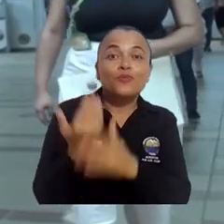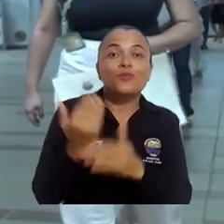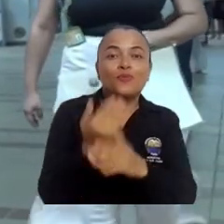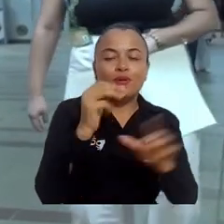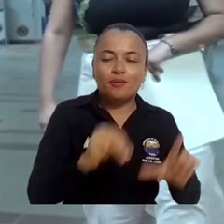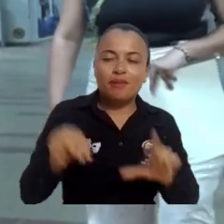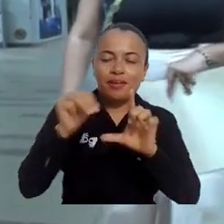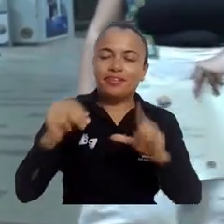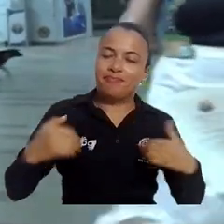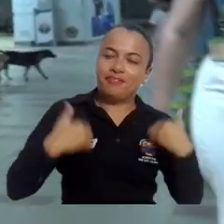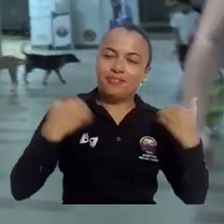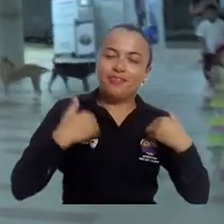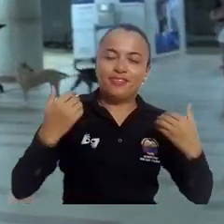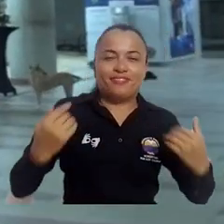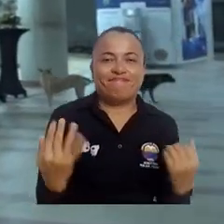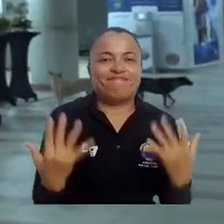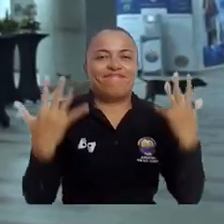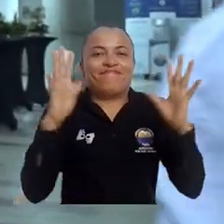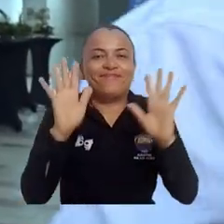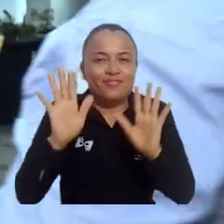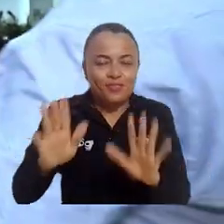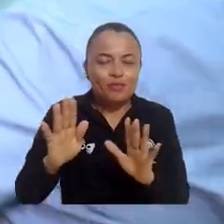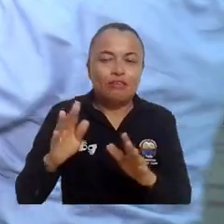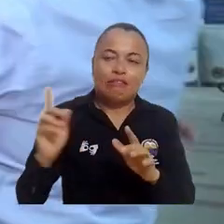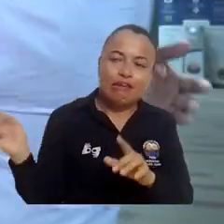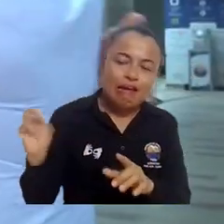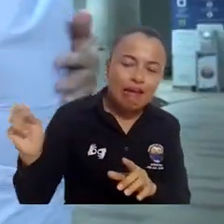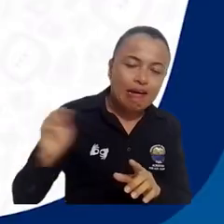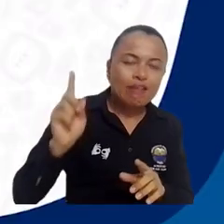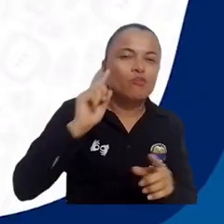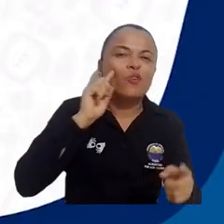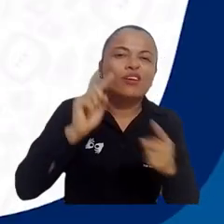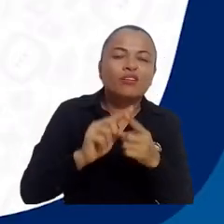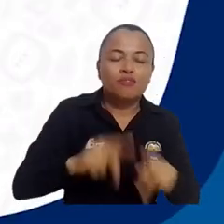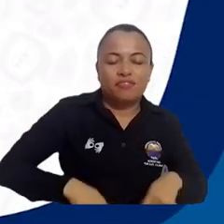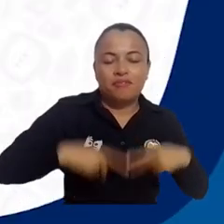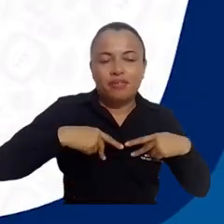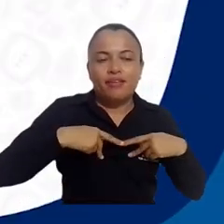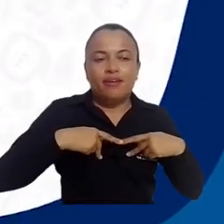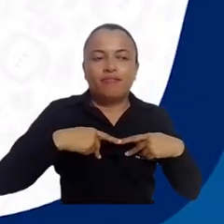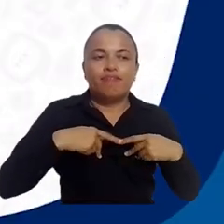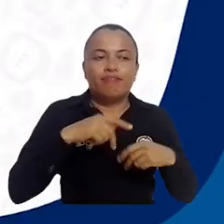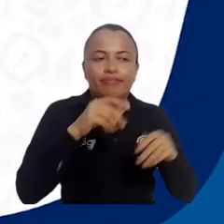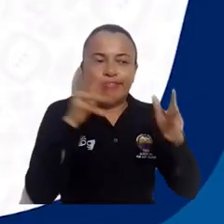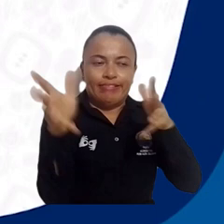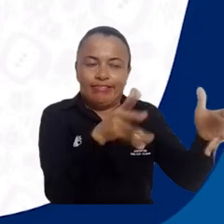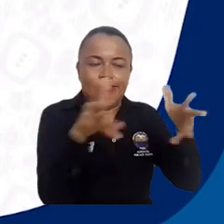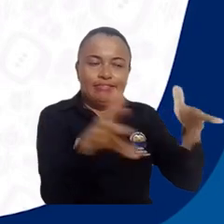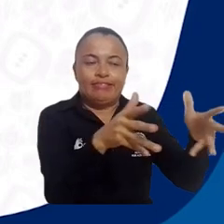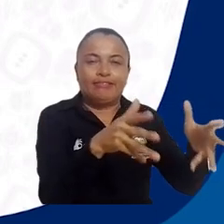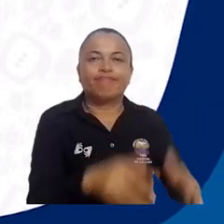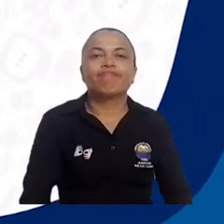nuevos magísteres celebraron este logro como seres humanos que han entregado su vida para educar a otros.